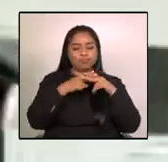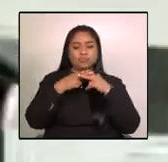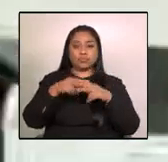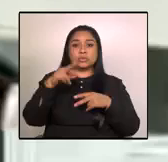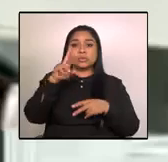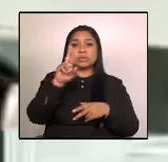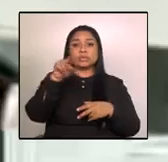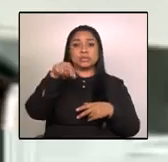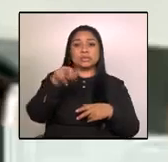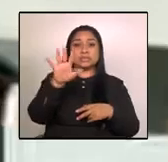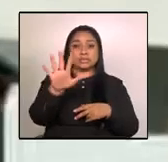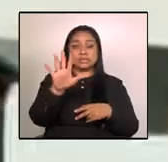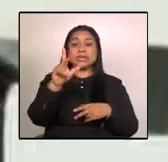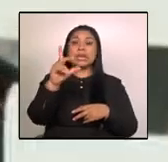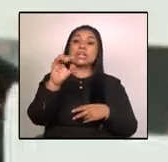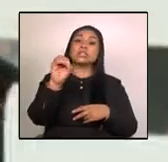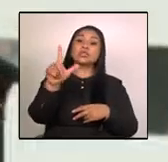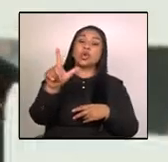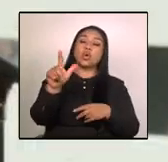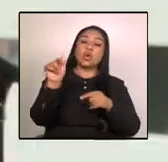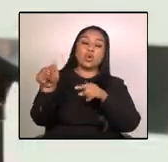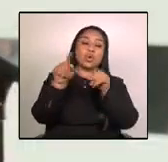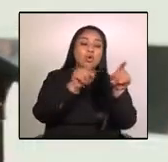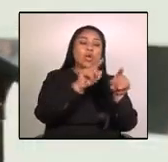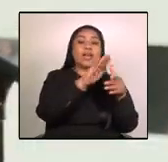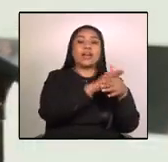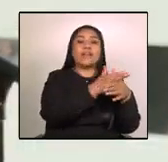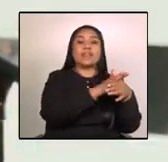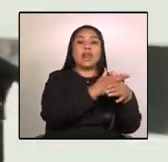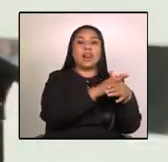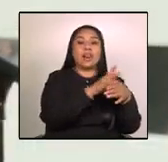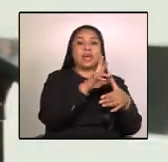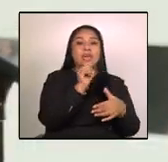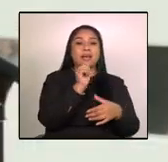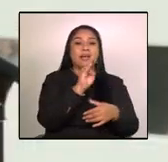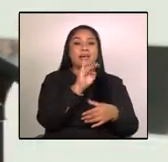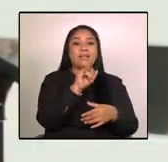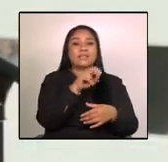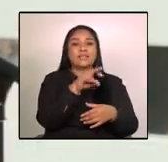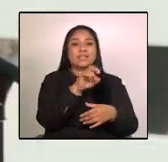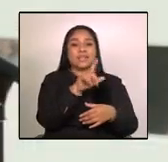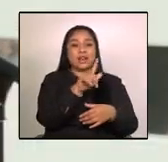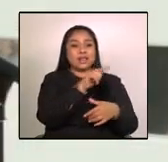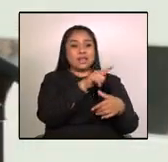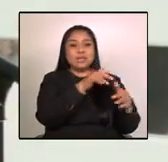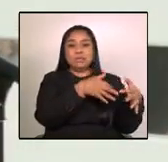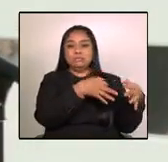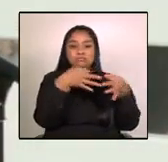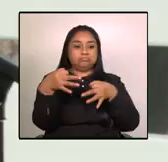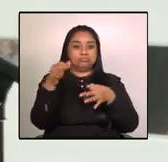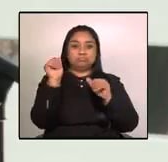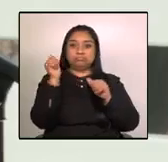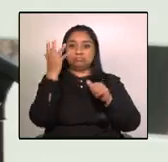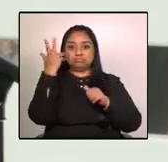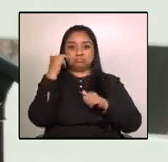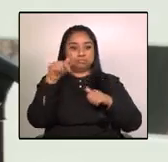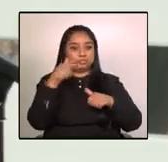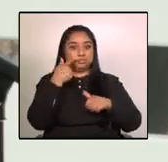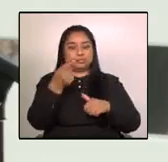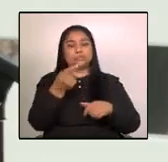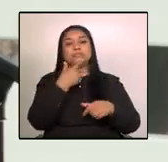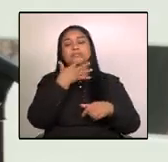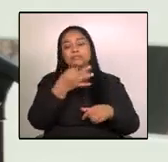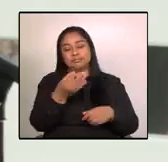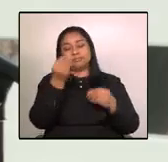RN5 Rabinal, el Chol Rabinal. Y ya hoy, apenas 15 días después, estamos aquí, señora ministra. De verdad le